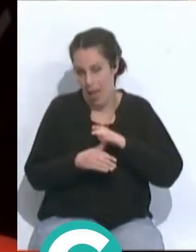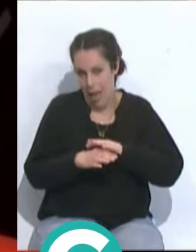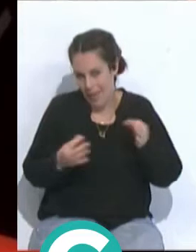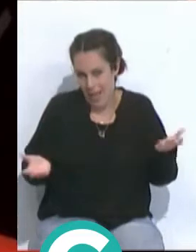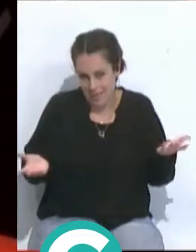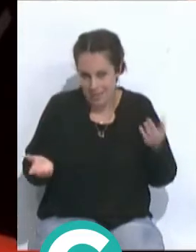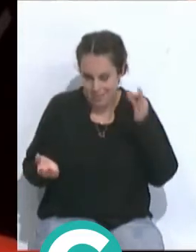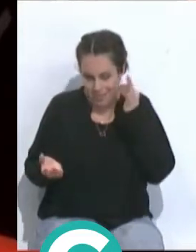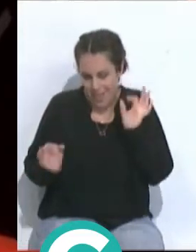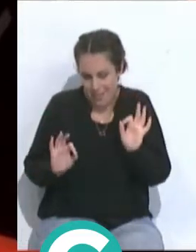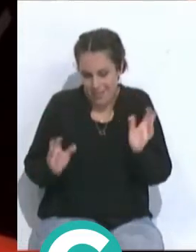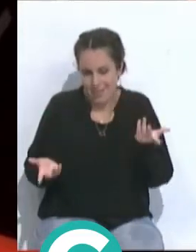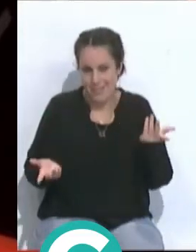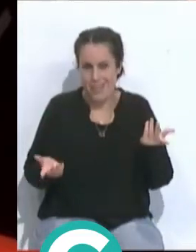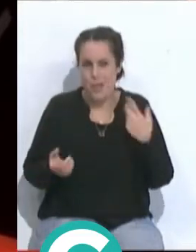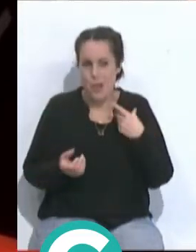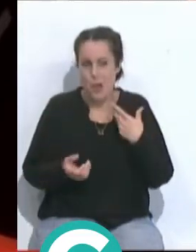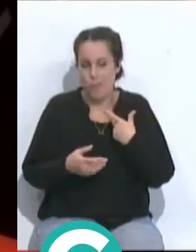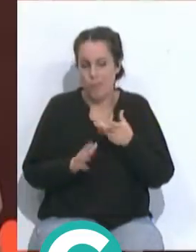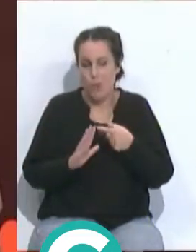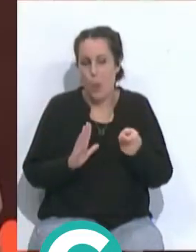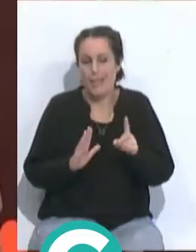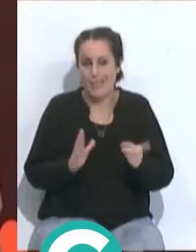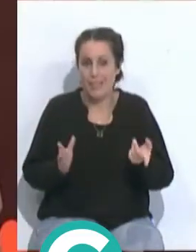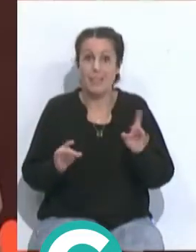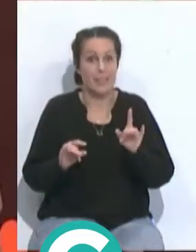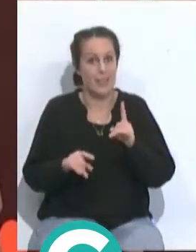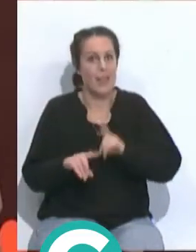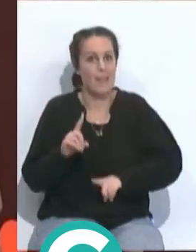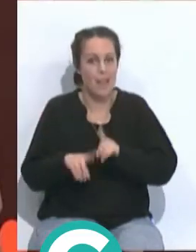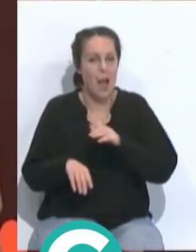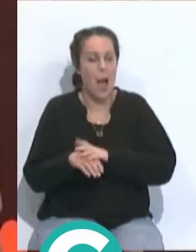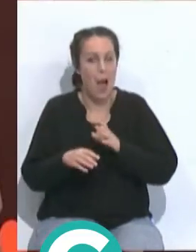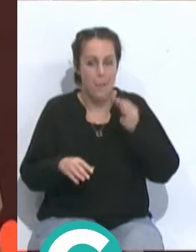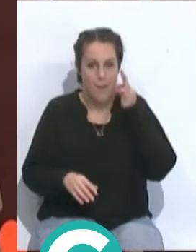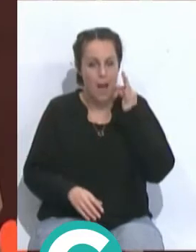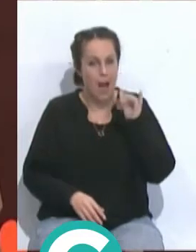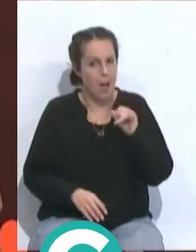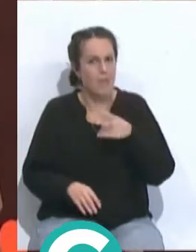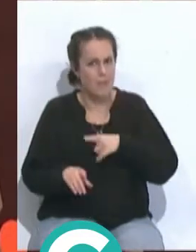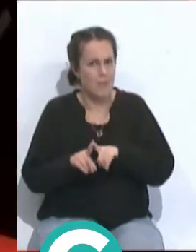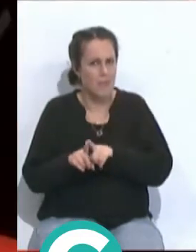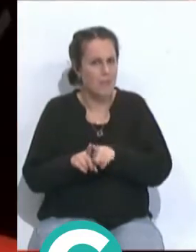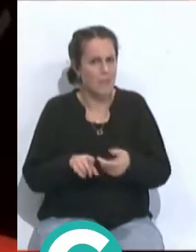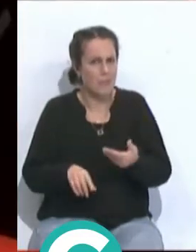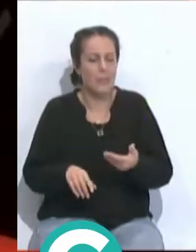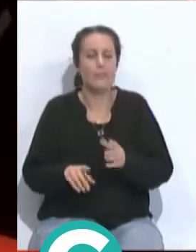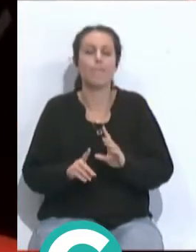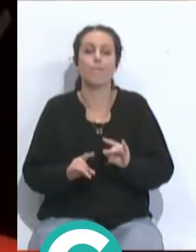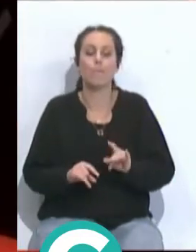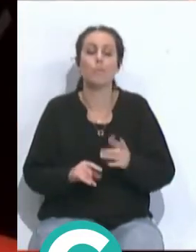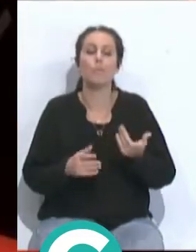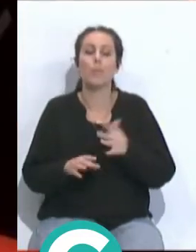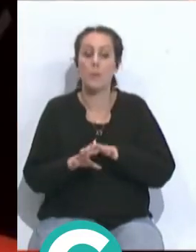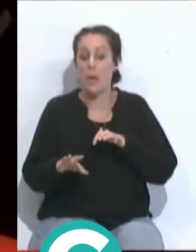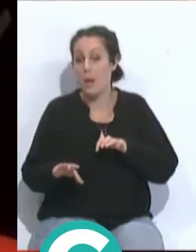eso, pues... no cuenta, pero oye, oye, a veces en las amigas tenemos grandes críticas, sí, sí, ¿eh? Sí. O sea que... Pues